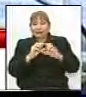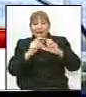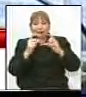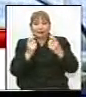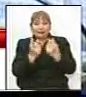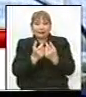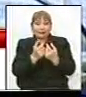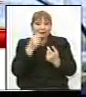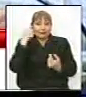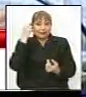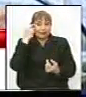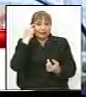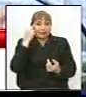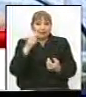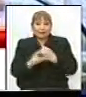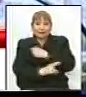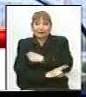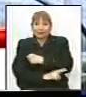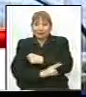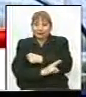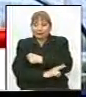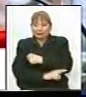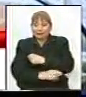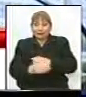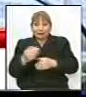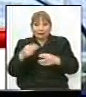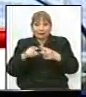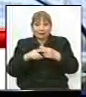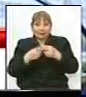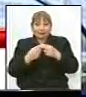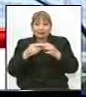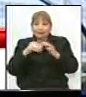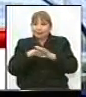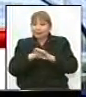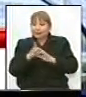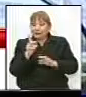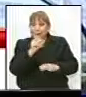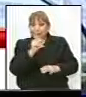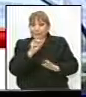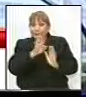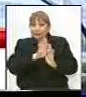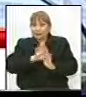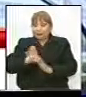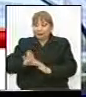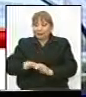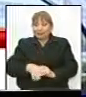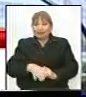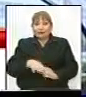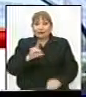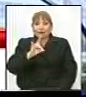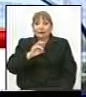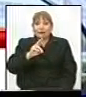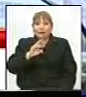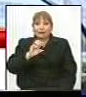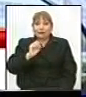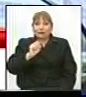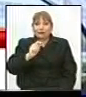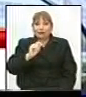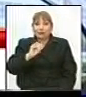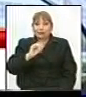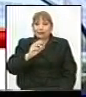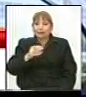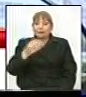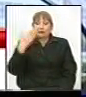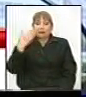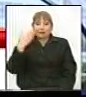político nacional haya iniciado de esa manera. No hay que dejar de lado que el señor Urresti también fue ministro de